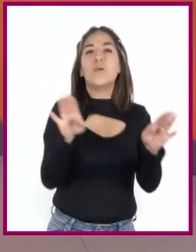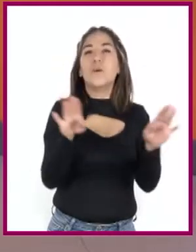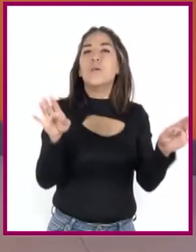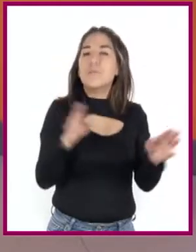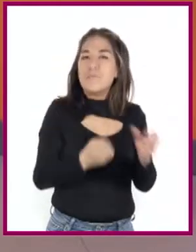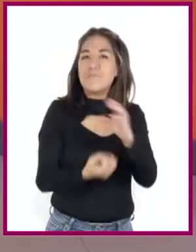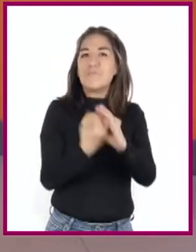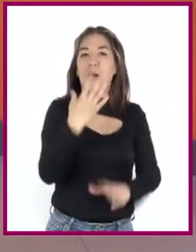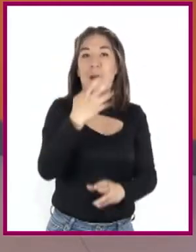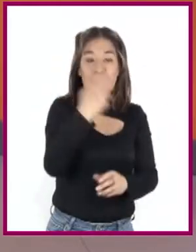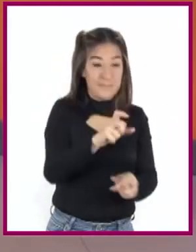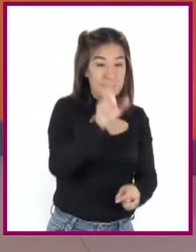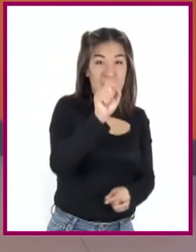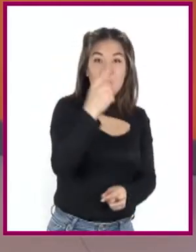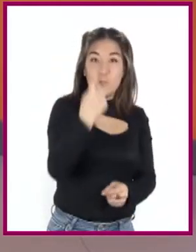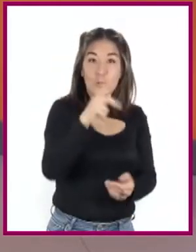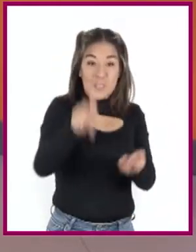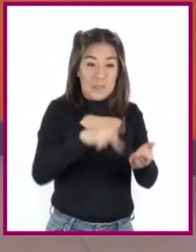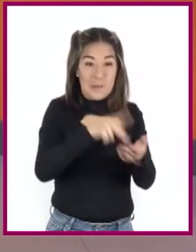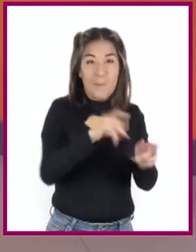a 21 kilómetros de distancia.